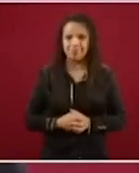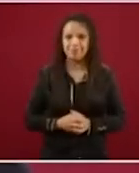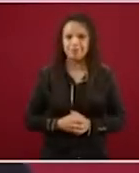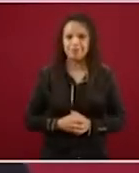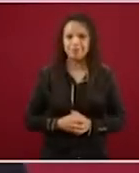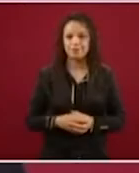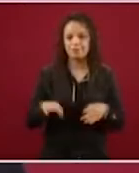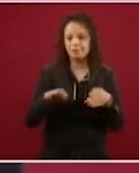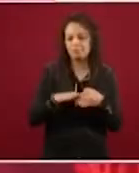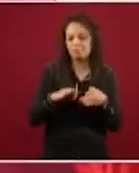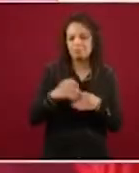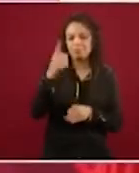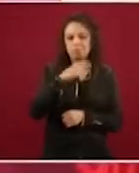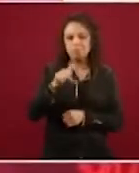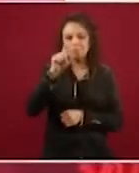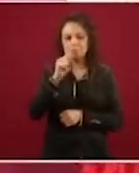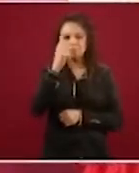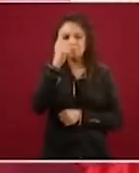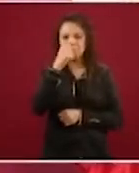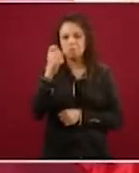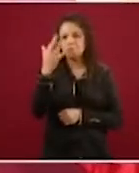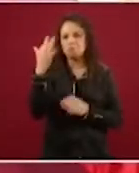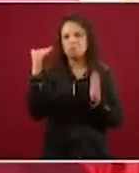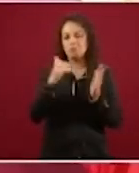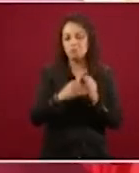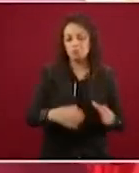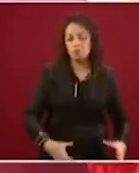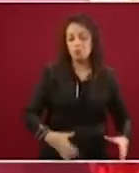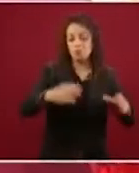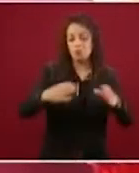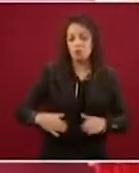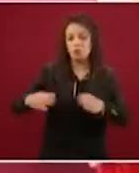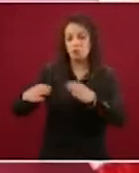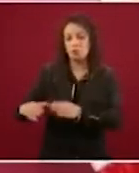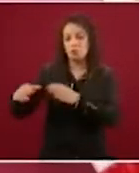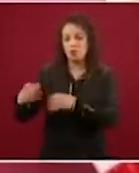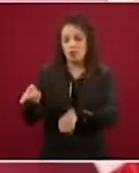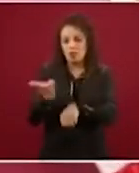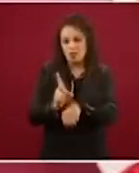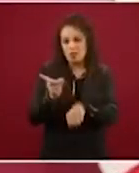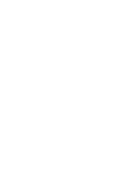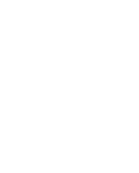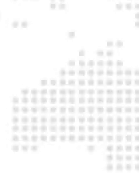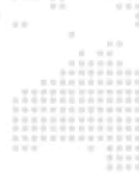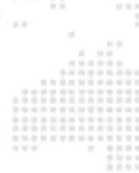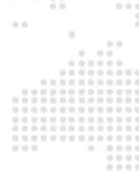120 150 mil barriles diarios adicionales